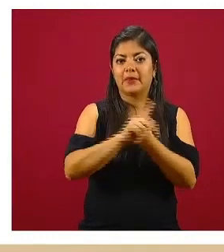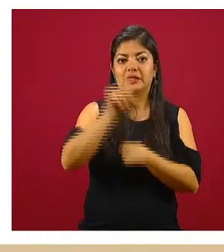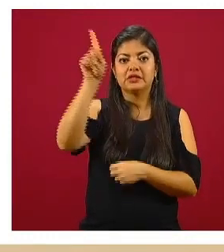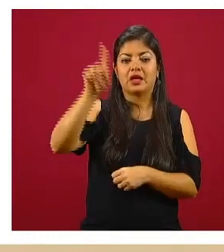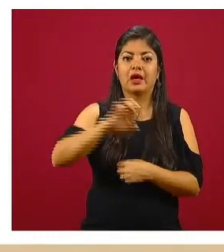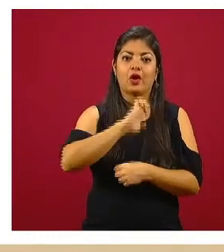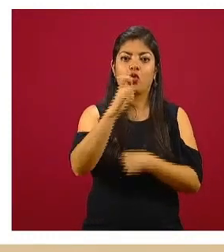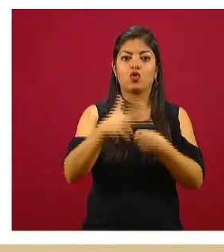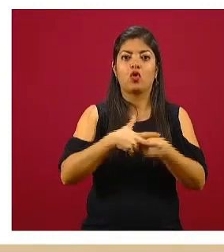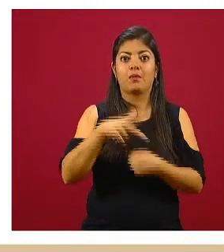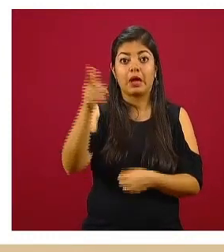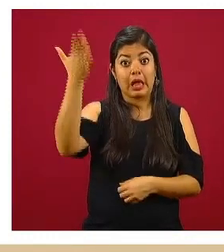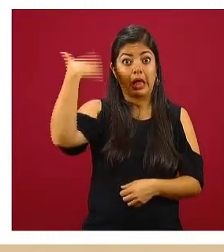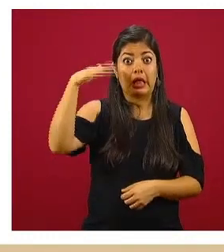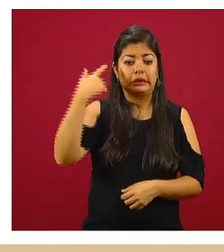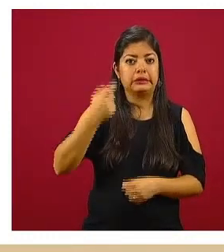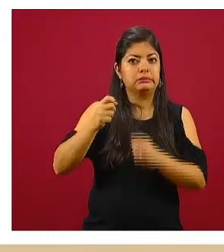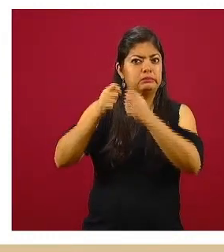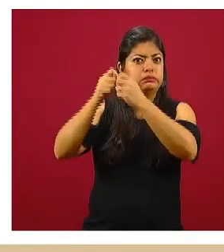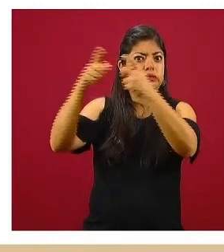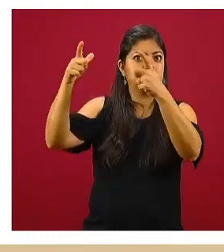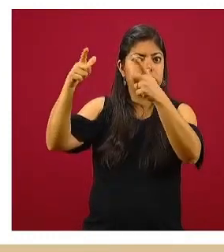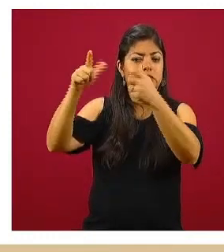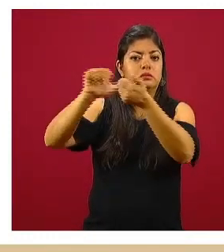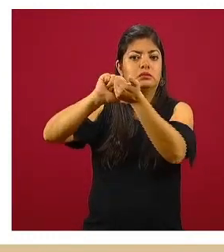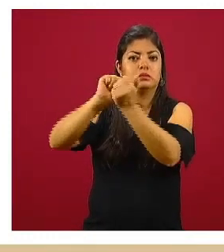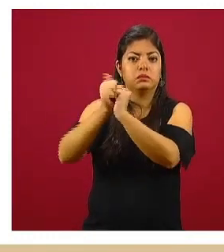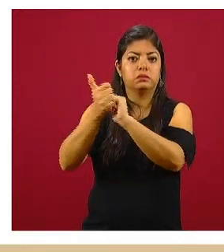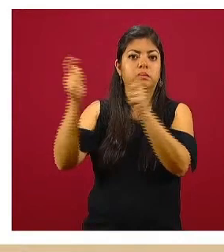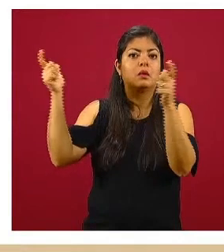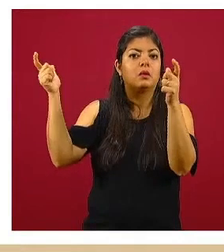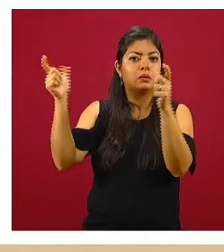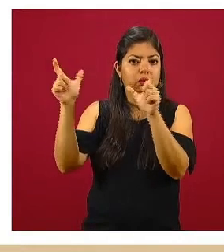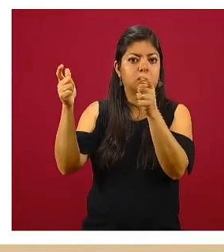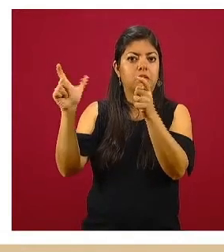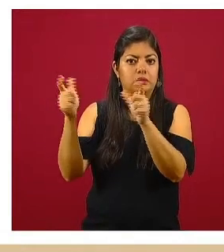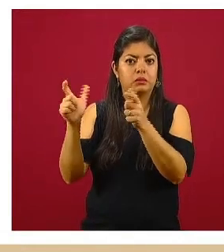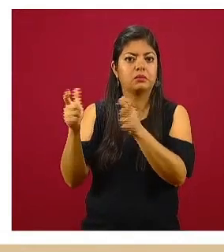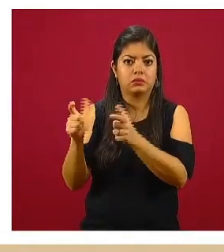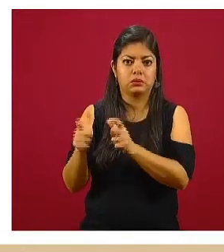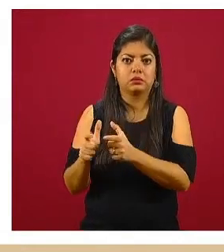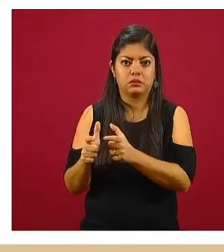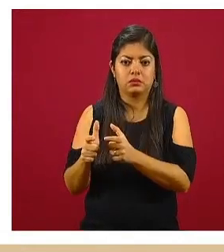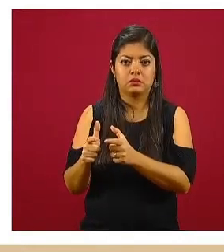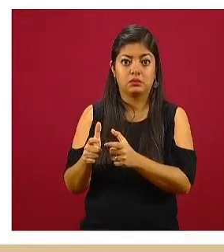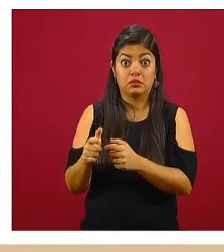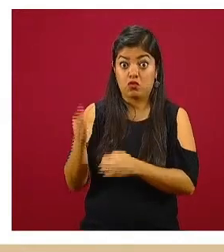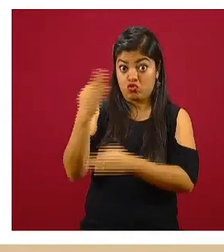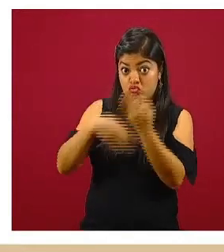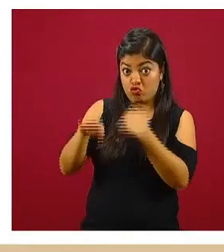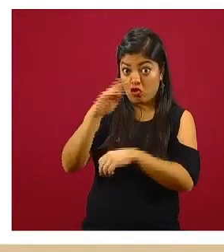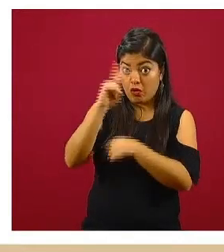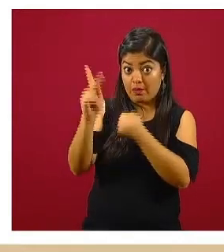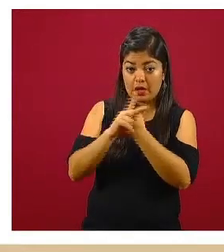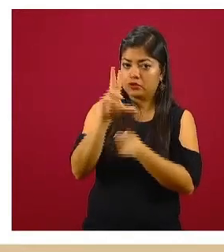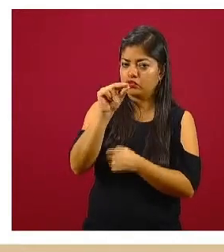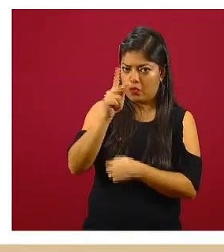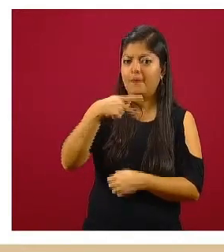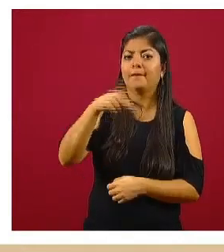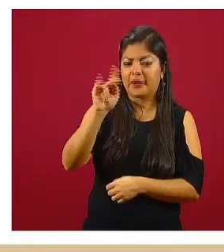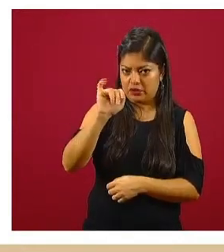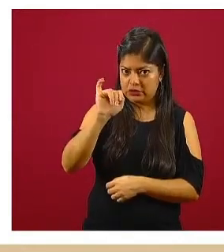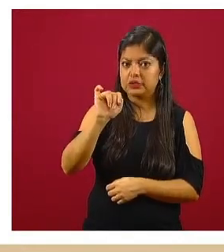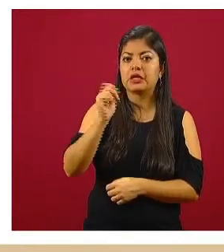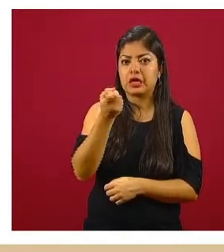europeos, que en su momento fueron los más afectados, va en un claro tendencia de descenso, no en todos, pero en la mayoría. En cambio,